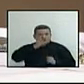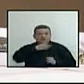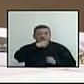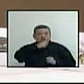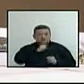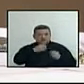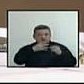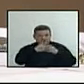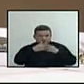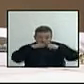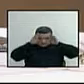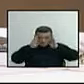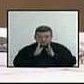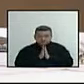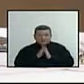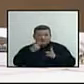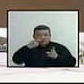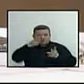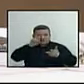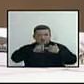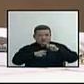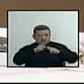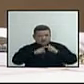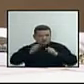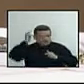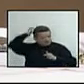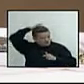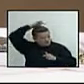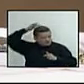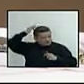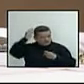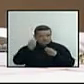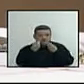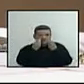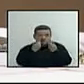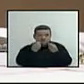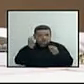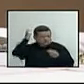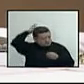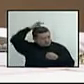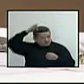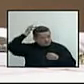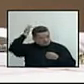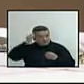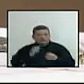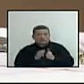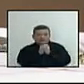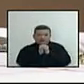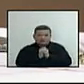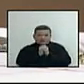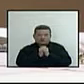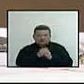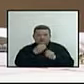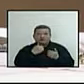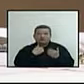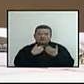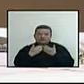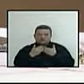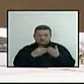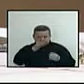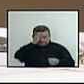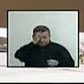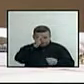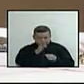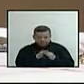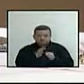esposo, los apóstoles y los mártires, y todos los santos por cuya intercesión confiamos obtener siempre